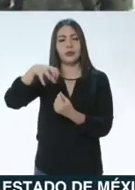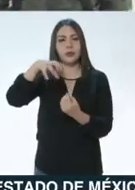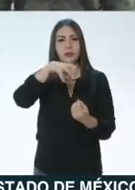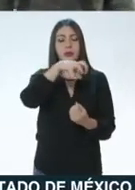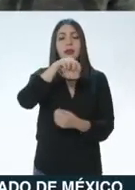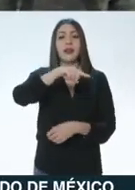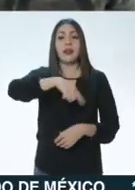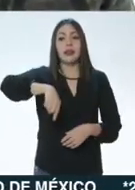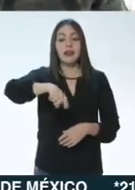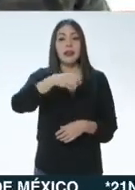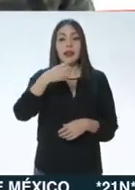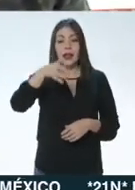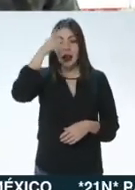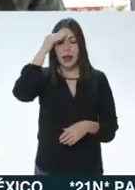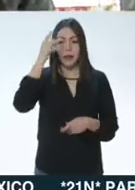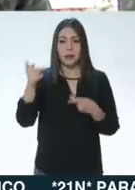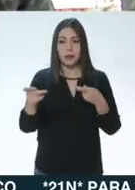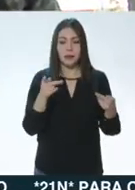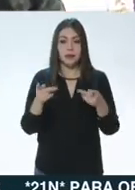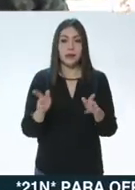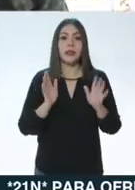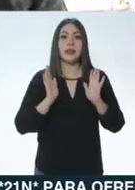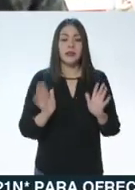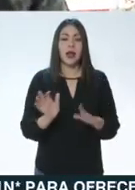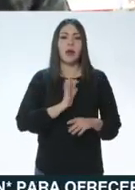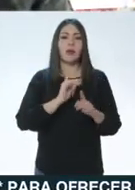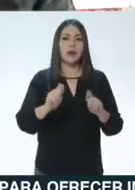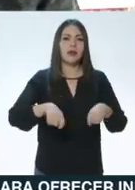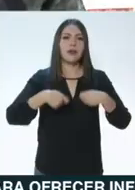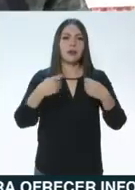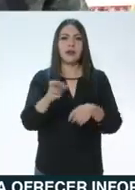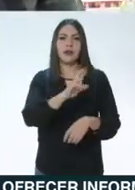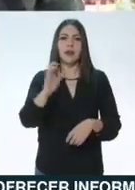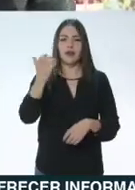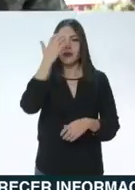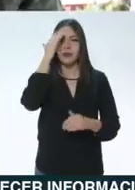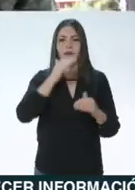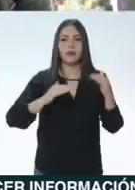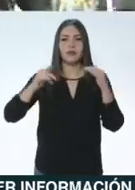ya podrán obtener el reconocimiento de paracaidistas.